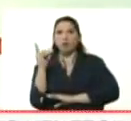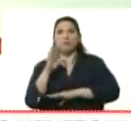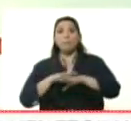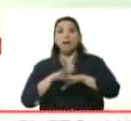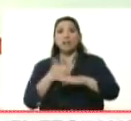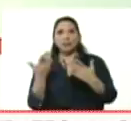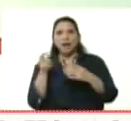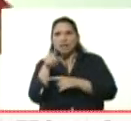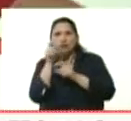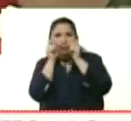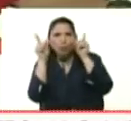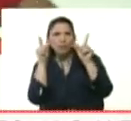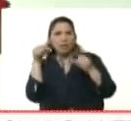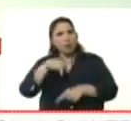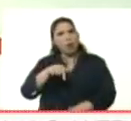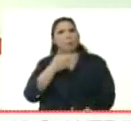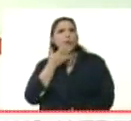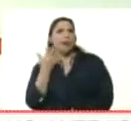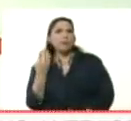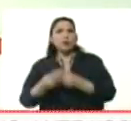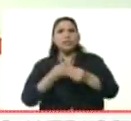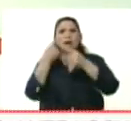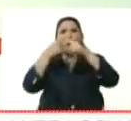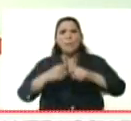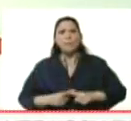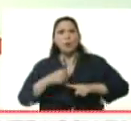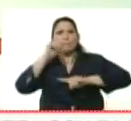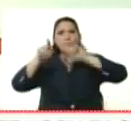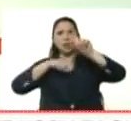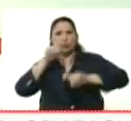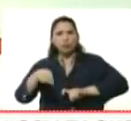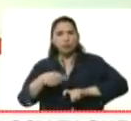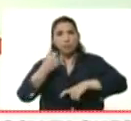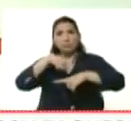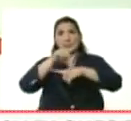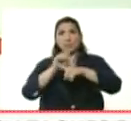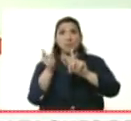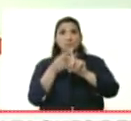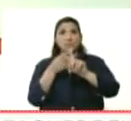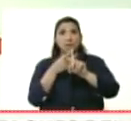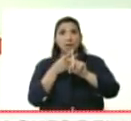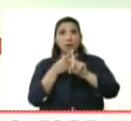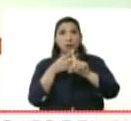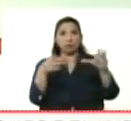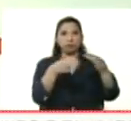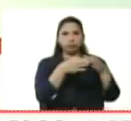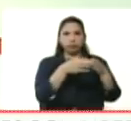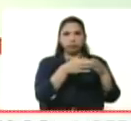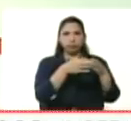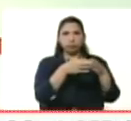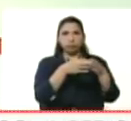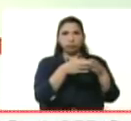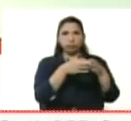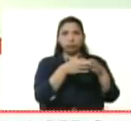Ellos se sorprenden. Hoy que hicieron una encuesta y aparece de primero en las encuestas el partido de